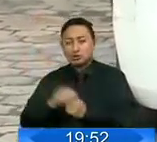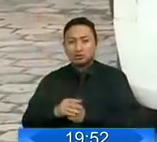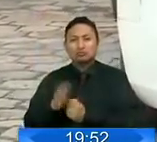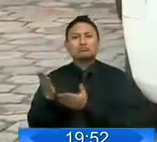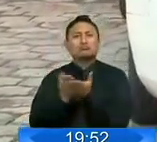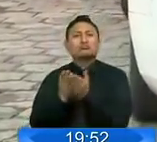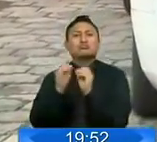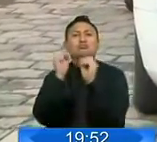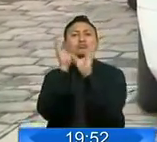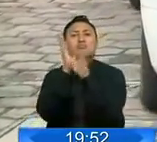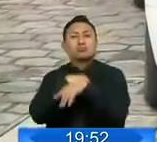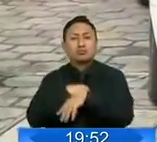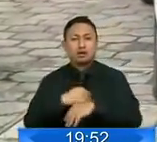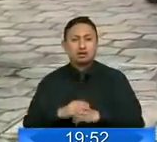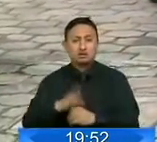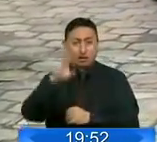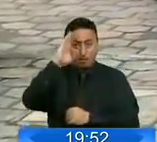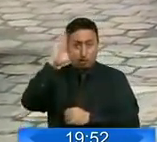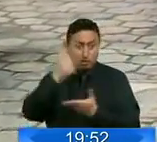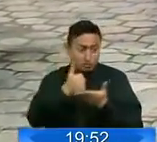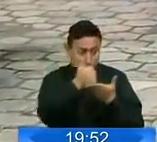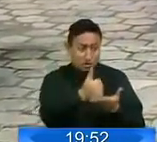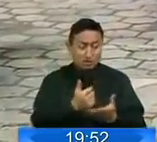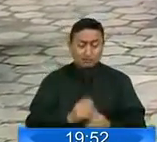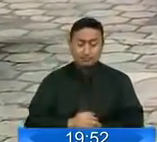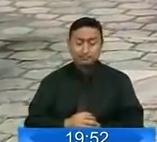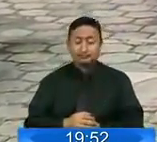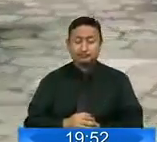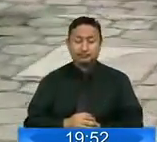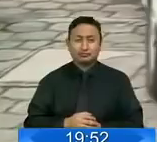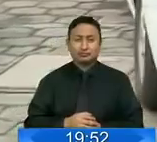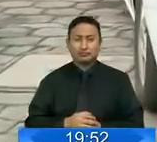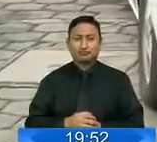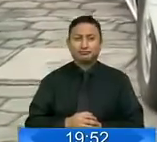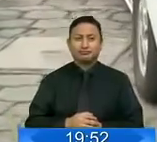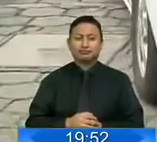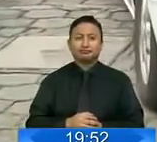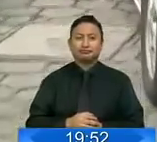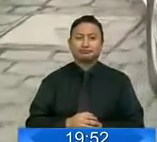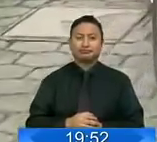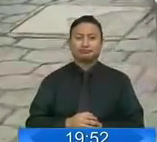que brinda Policía Nacional. En Quito informó Iván Casamen.